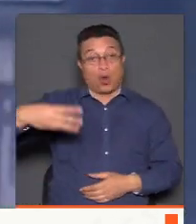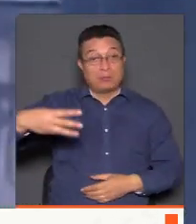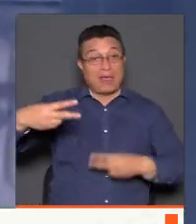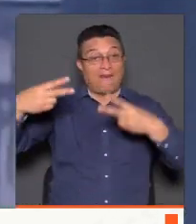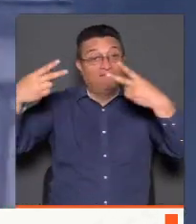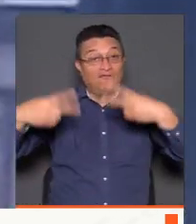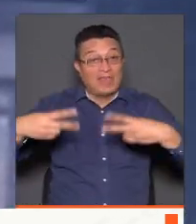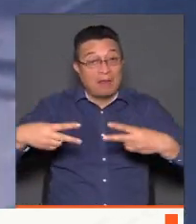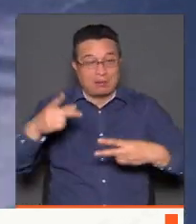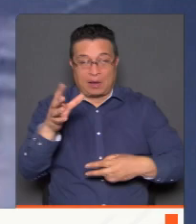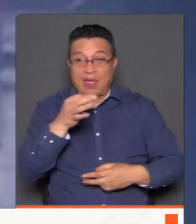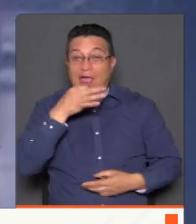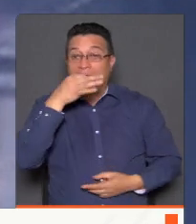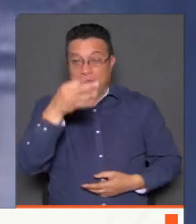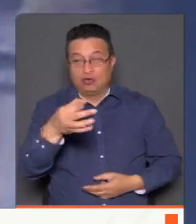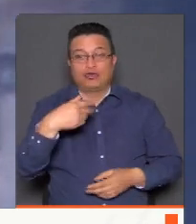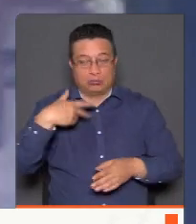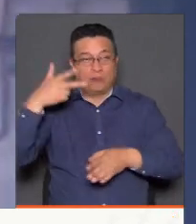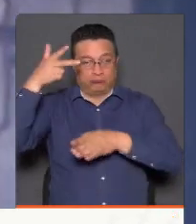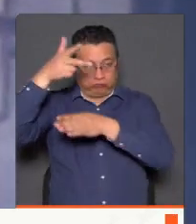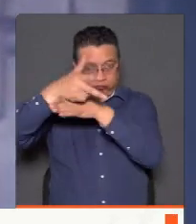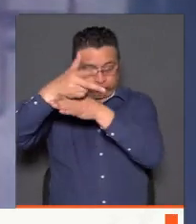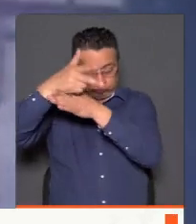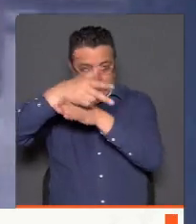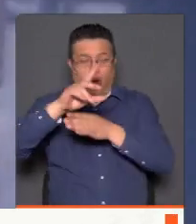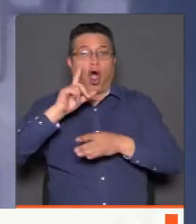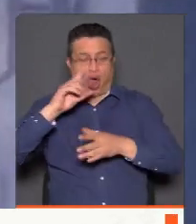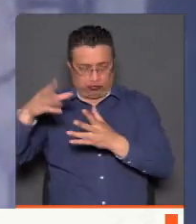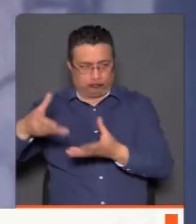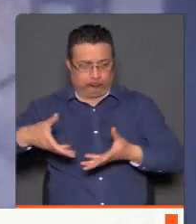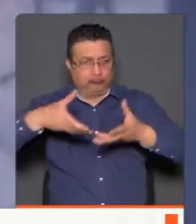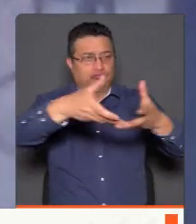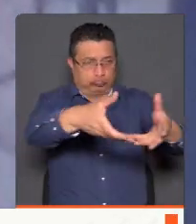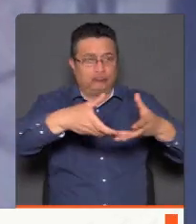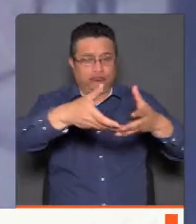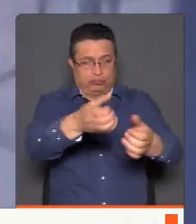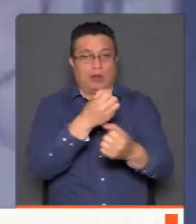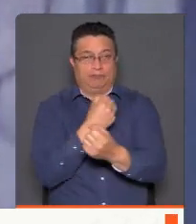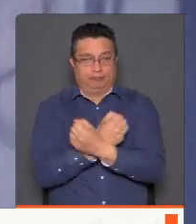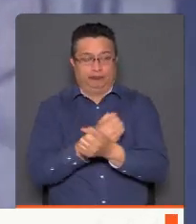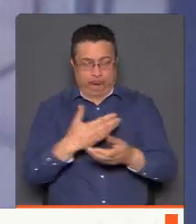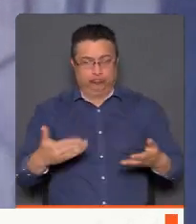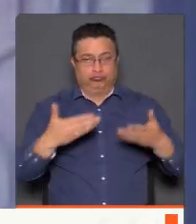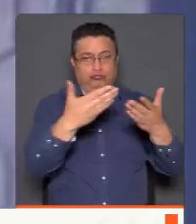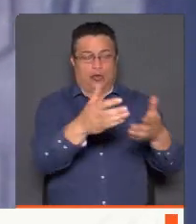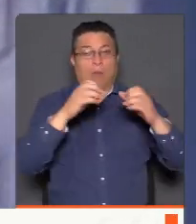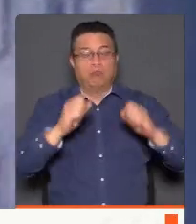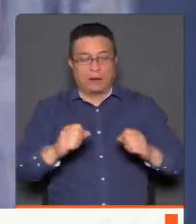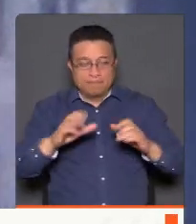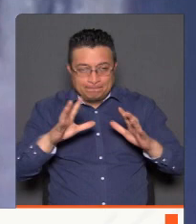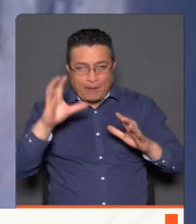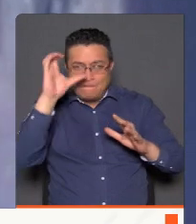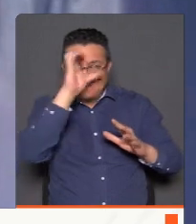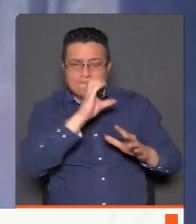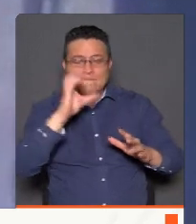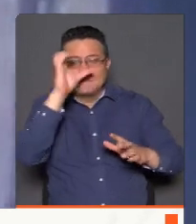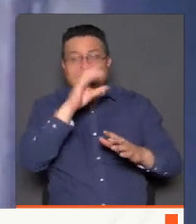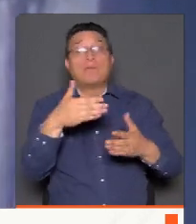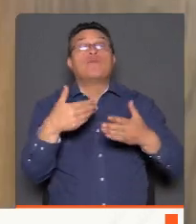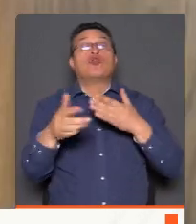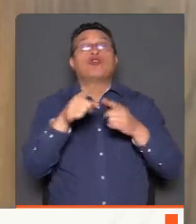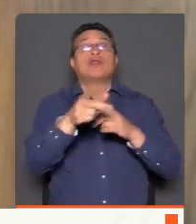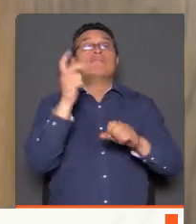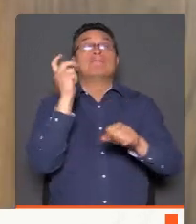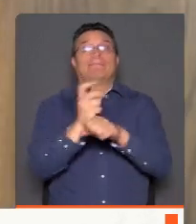Mar señaló que facilitarán a las policías las cámaras de televigilancia que puedan ayudar a dar con el paradero de los